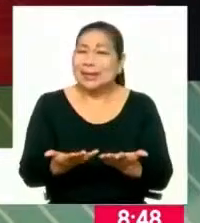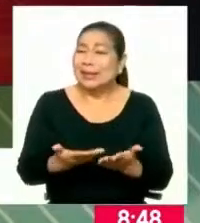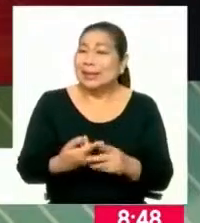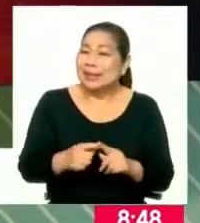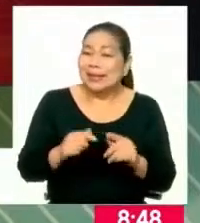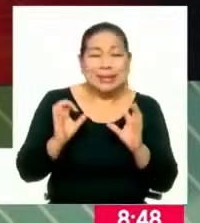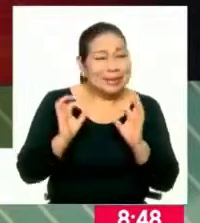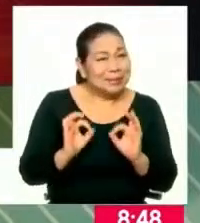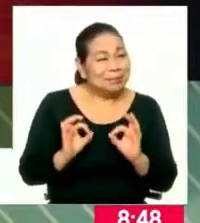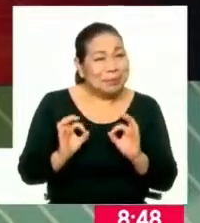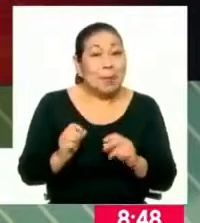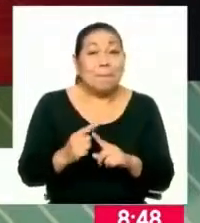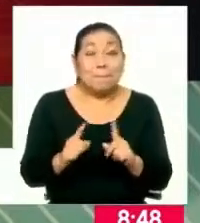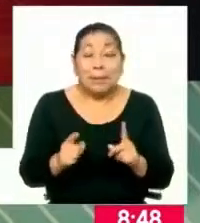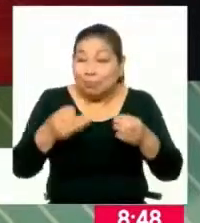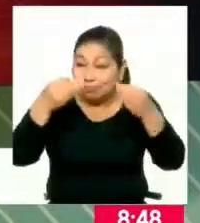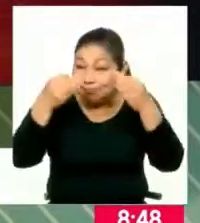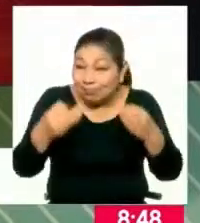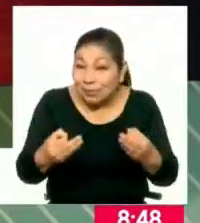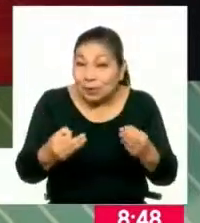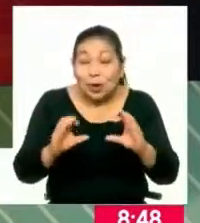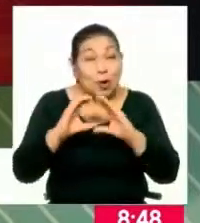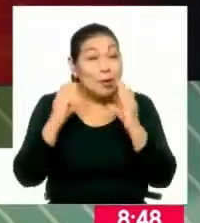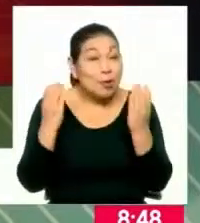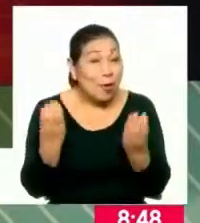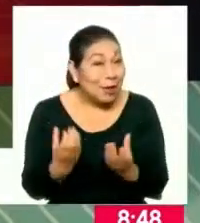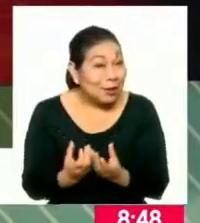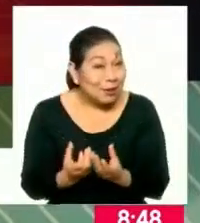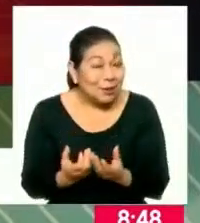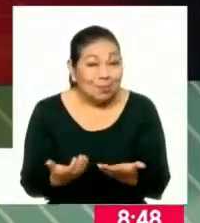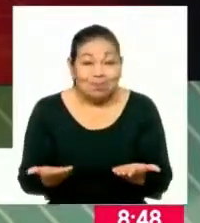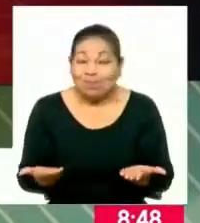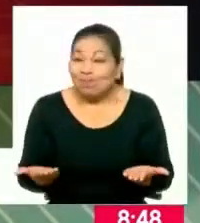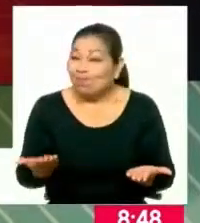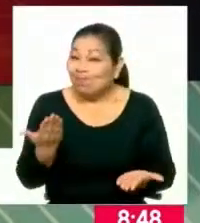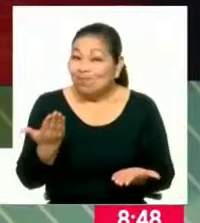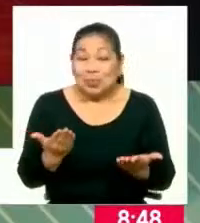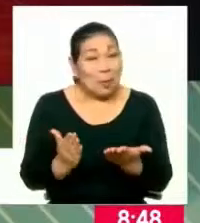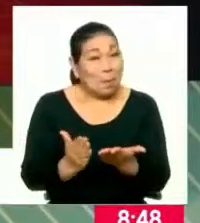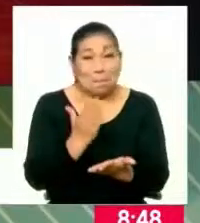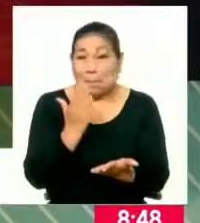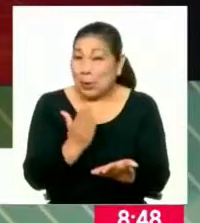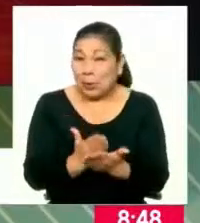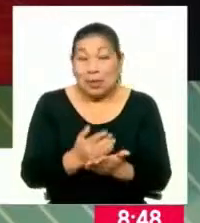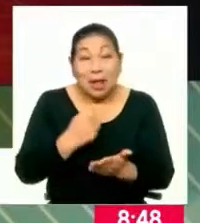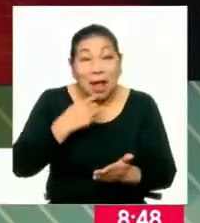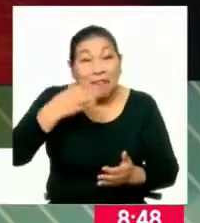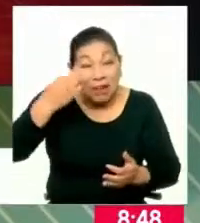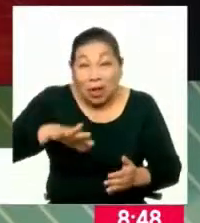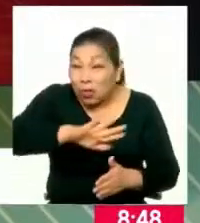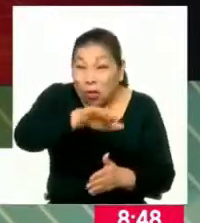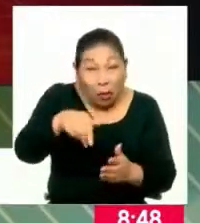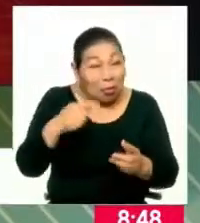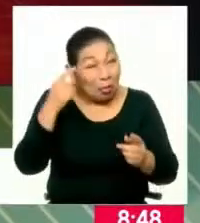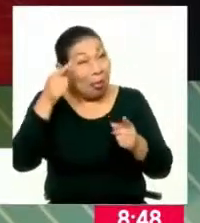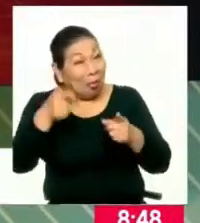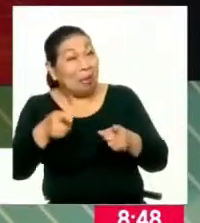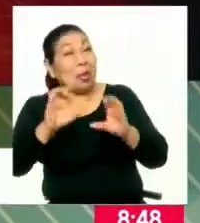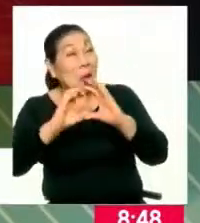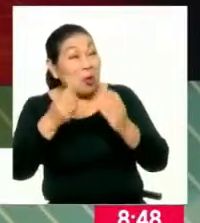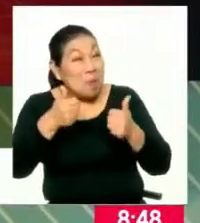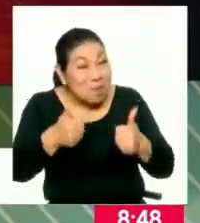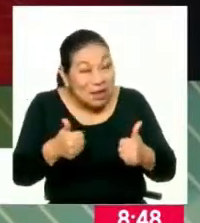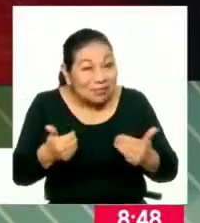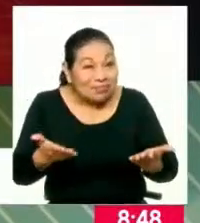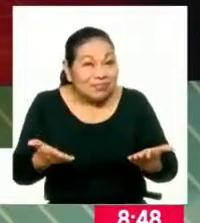sea, es permanente, pero realmente ahorita el Congreso de la República tiene un serio problema también de credibilidad. Sinceramente,